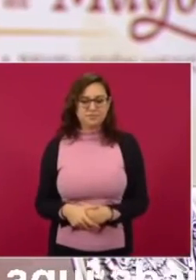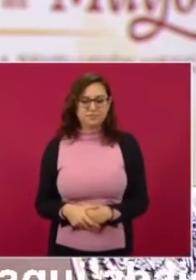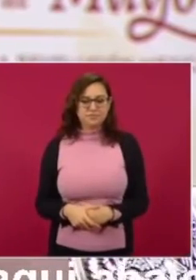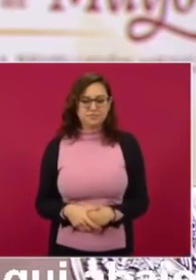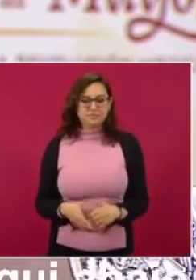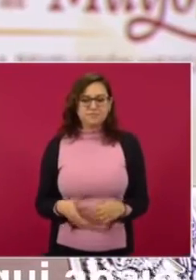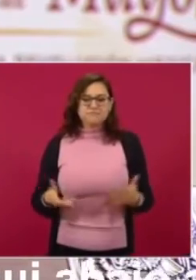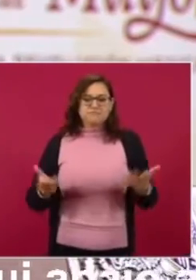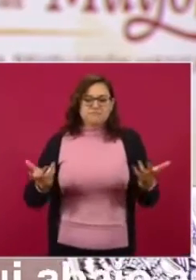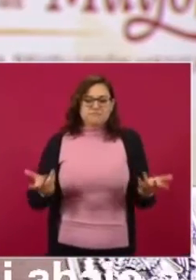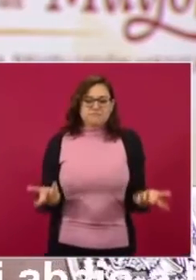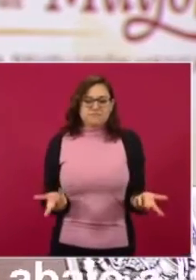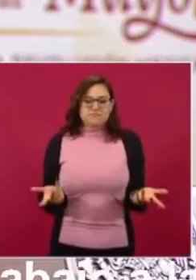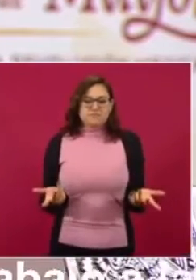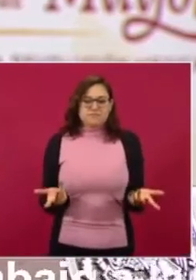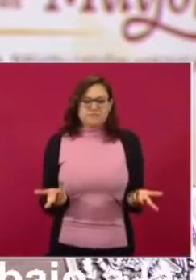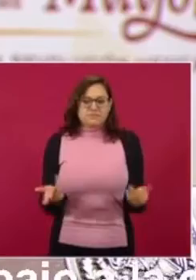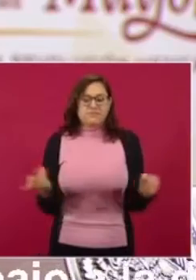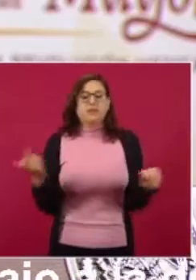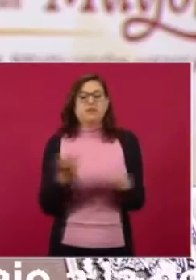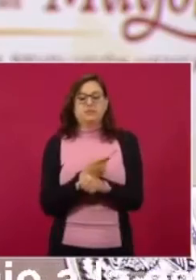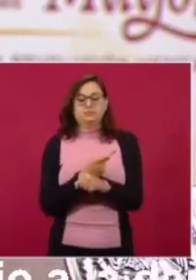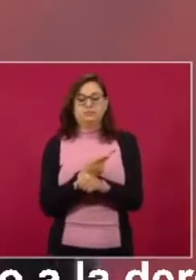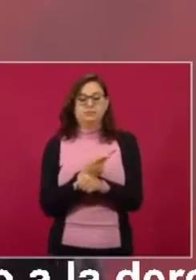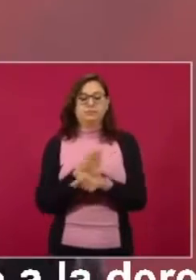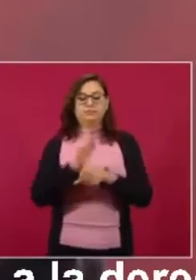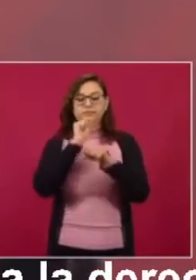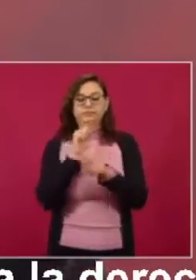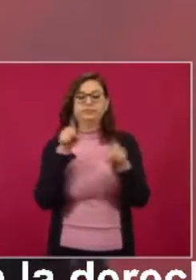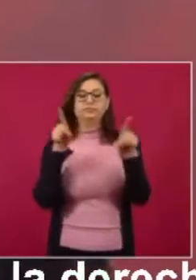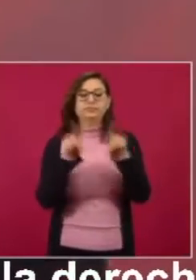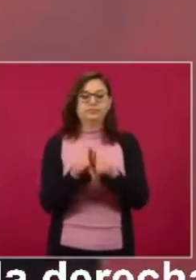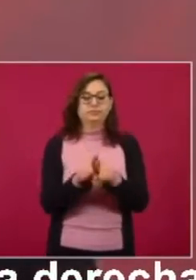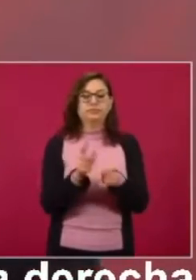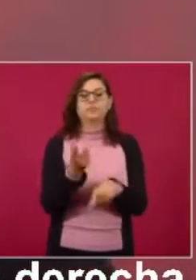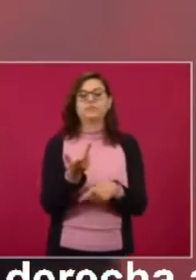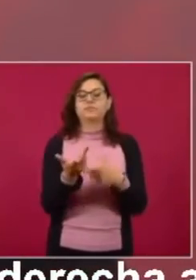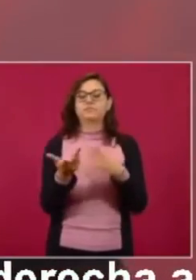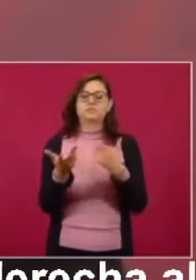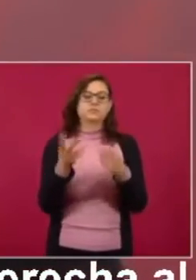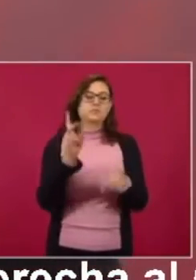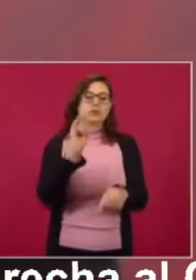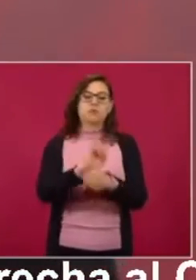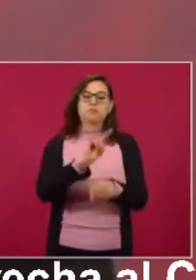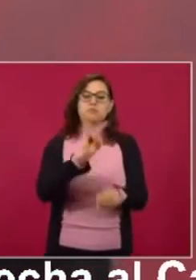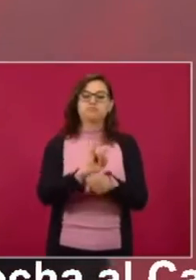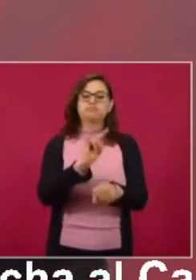en los medios igual prensa independiente